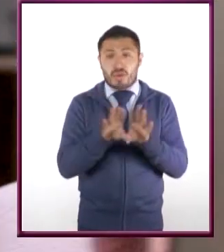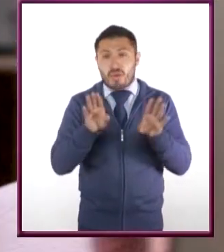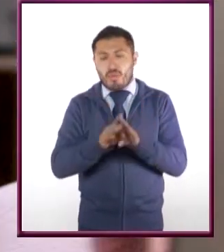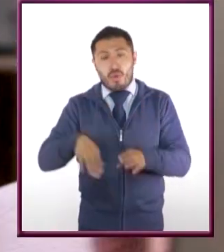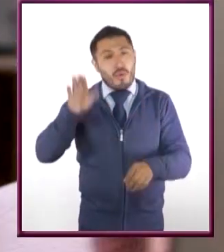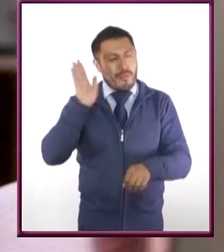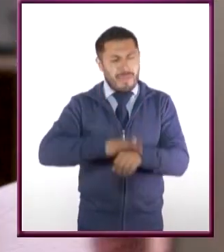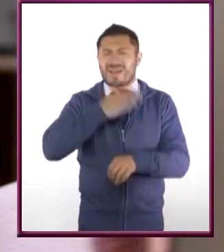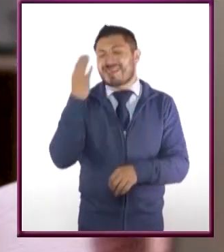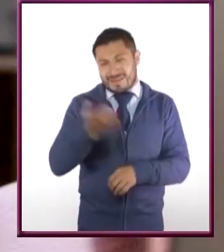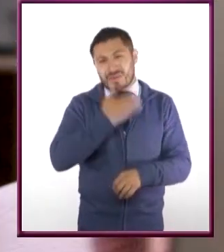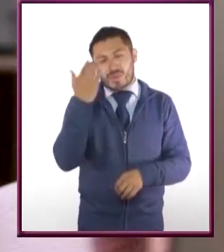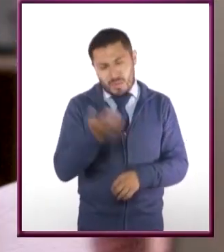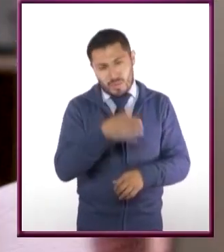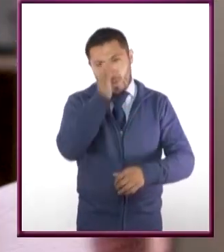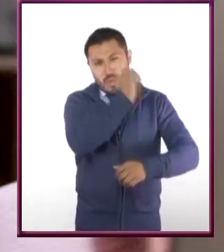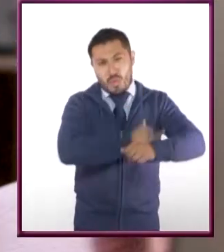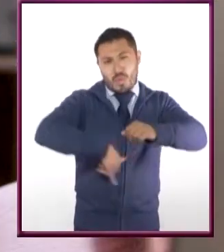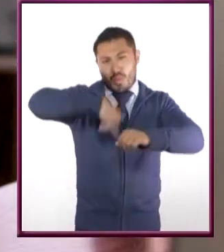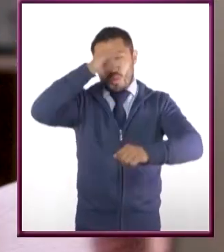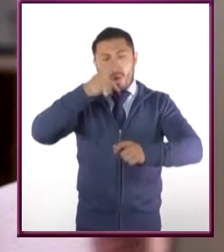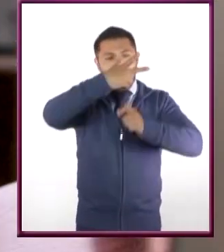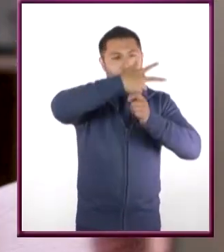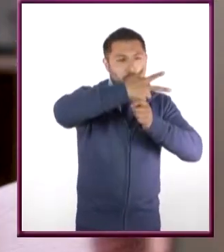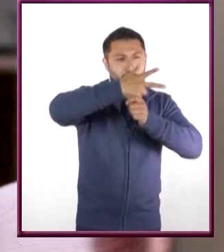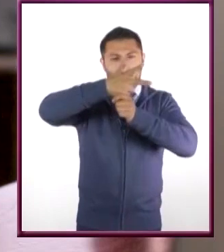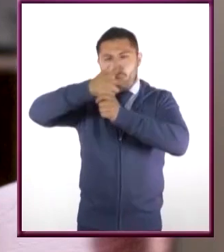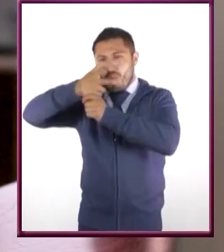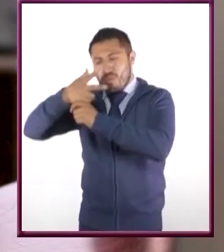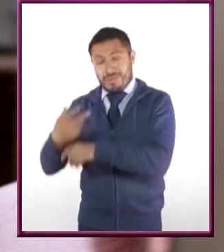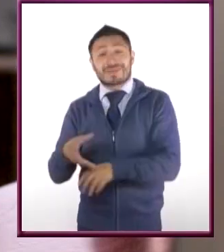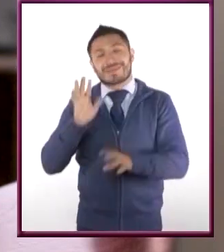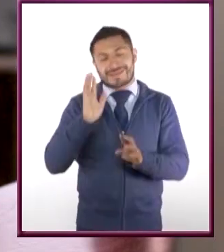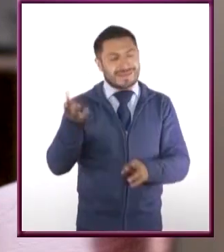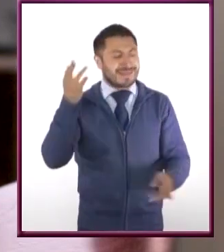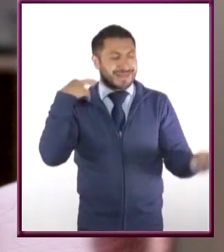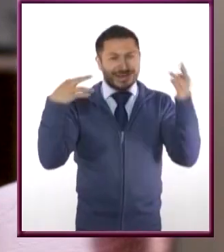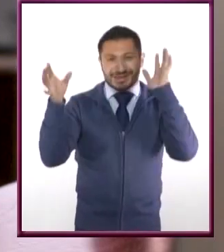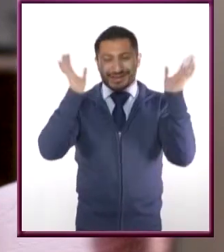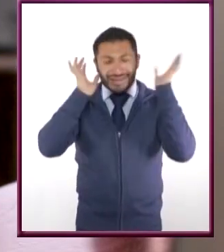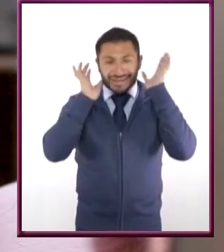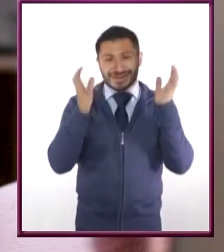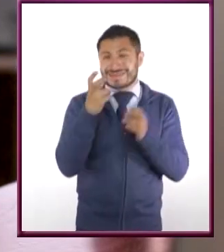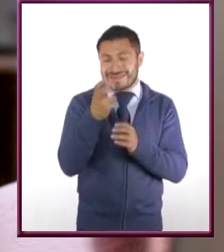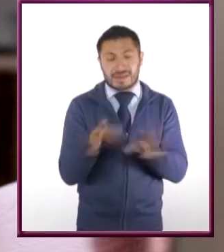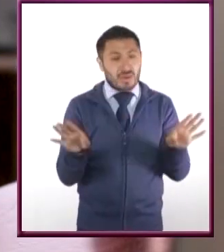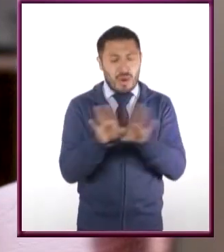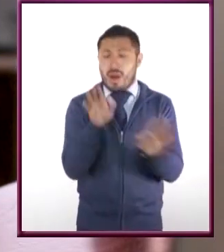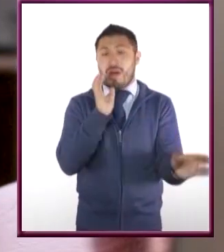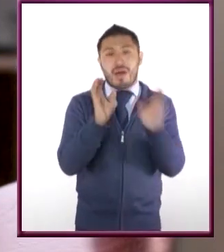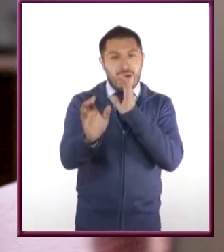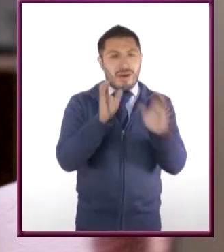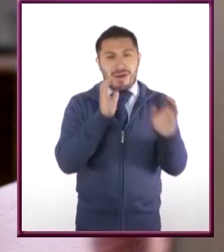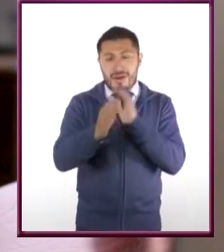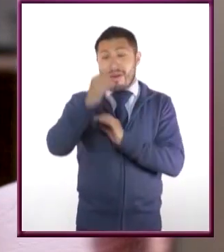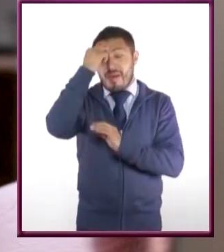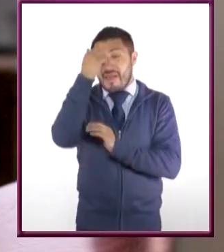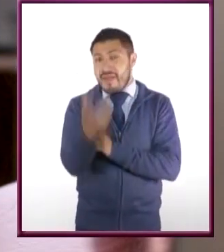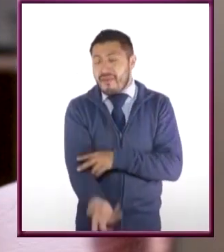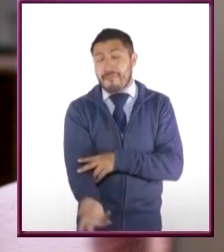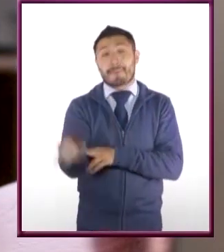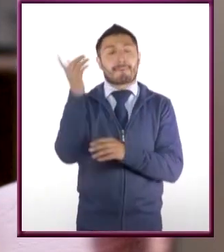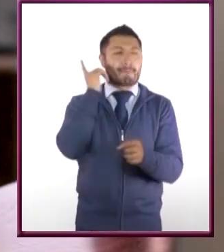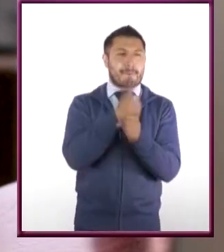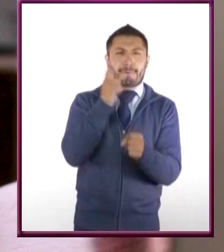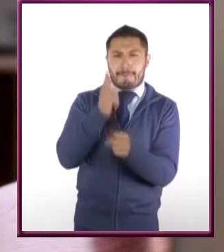más populares, es de las que se ha grabado discos con sus sonidos, pues hacen esta comunicación para